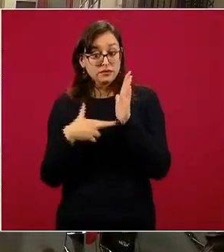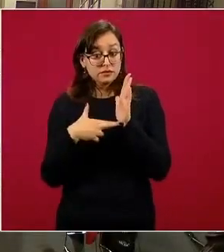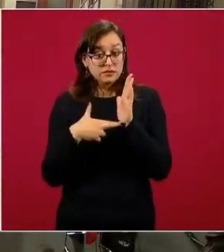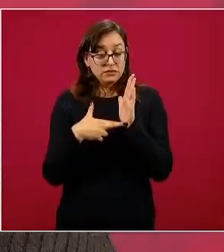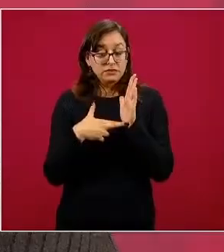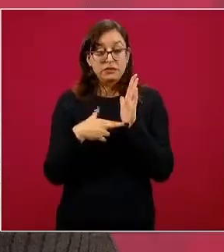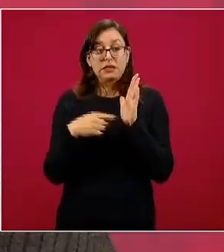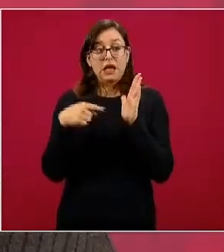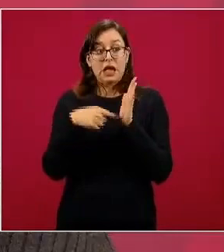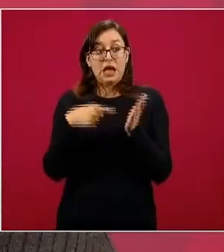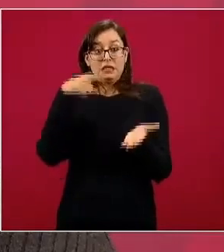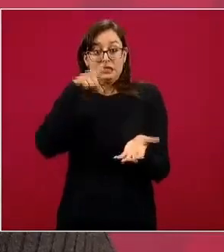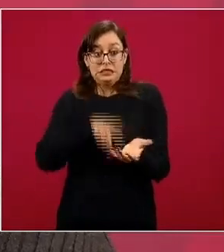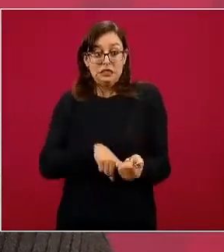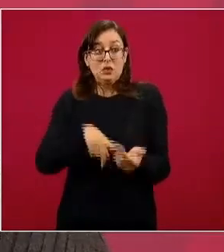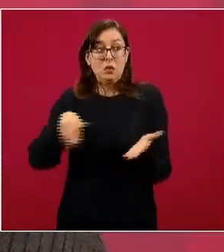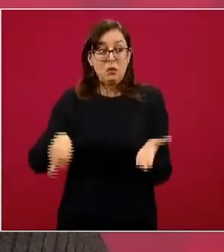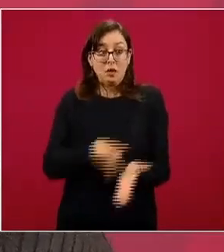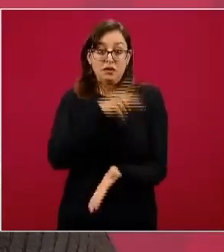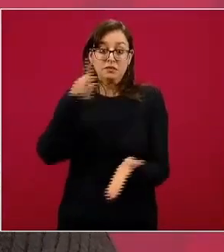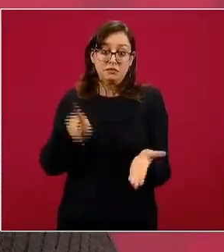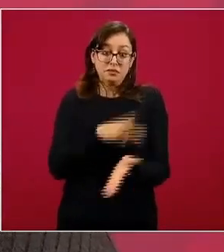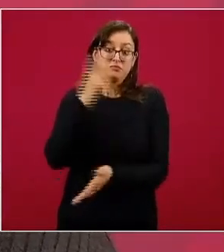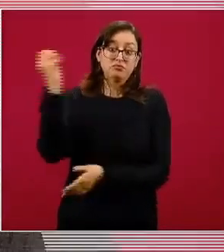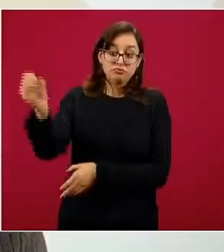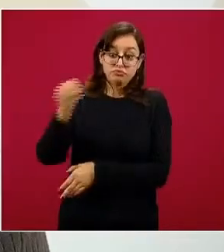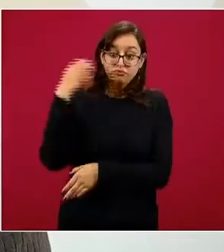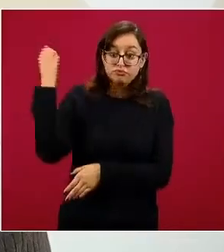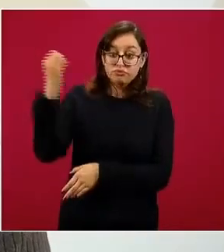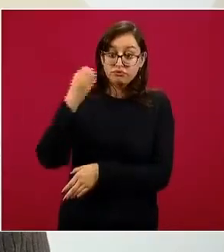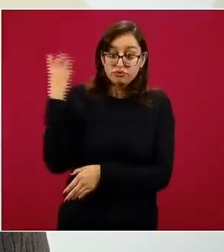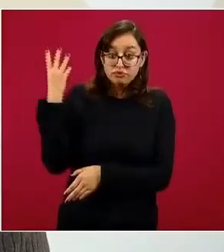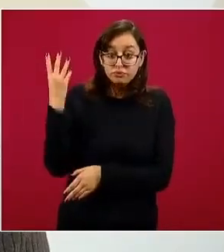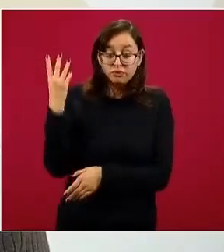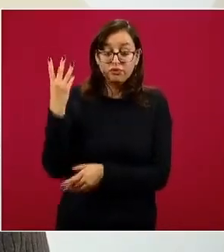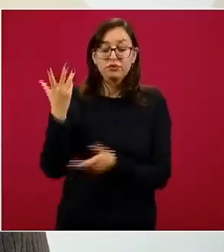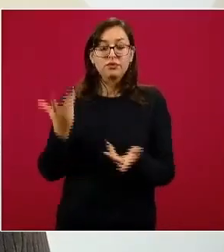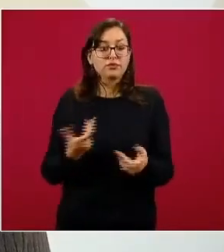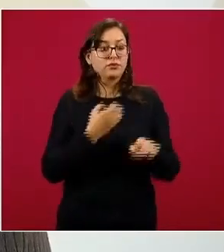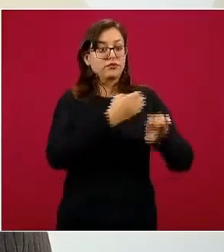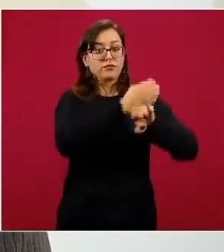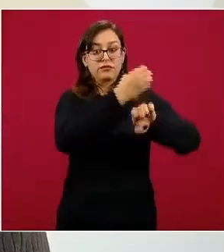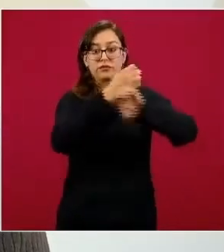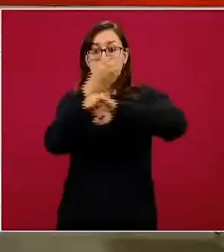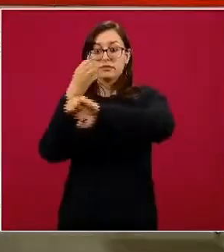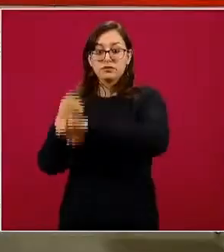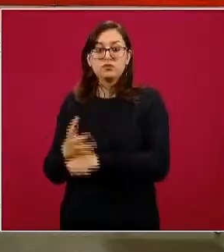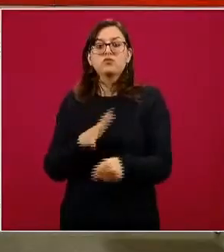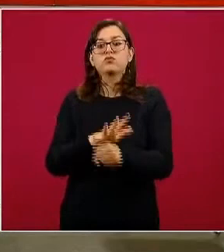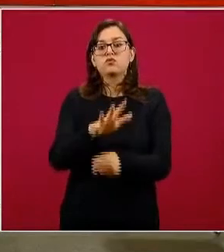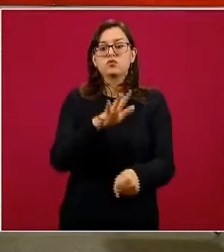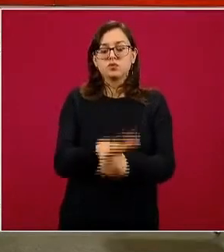ha comunicado en varias conferencias y se ha hecho del conocimiento de las entidades federativas,